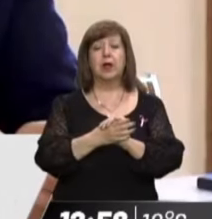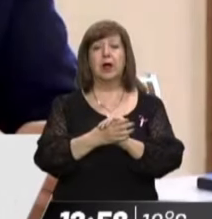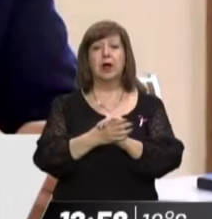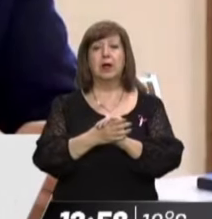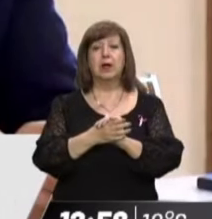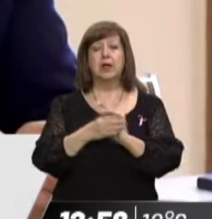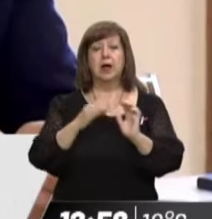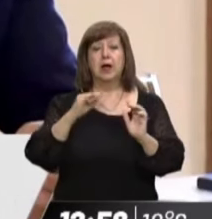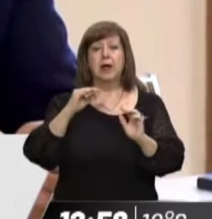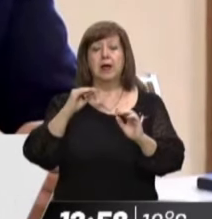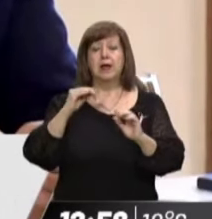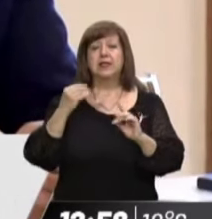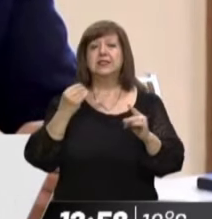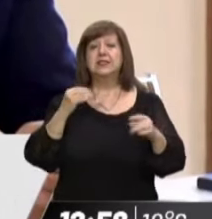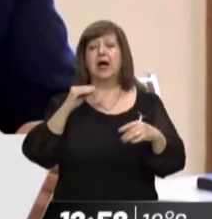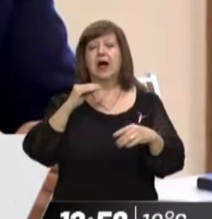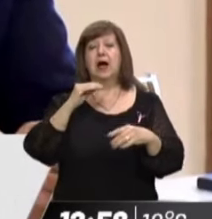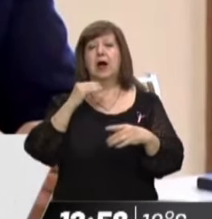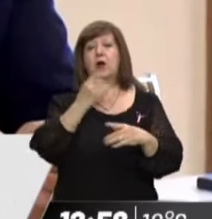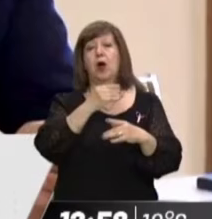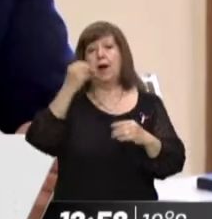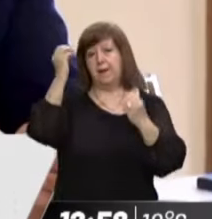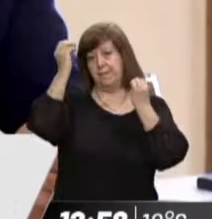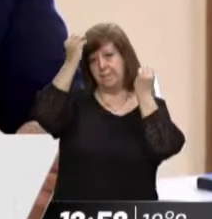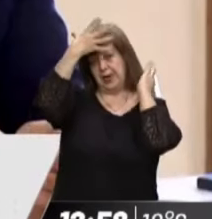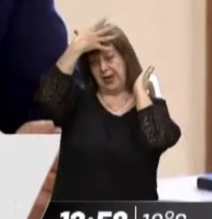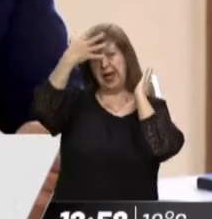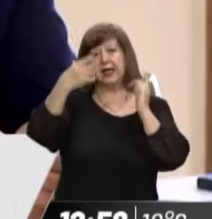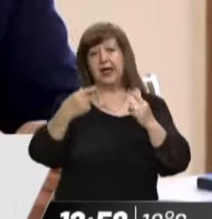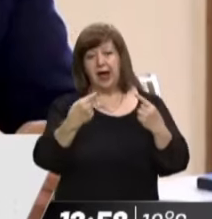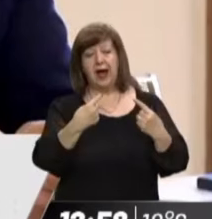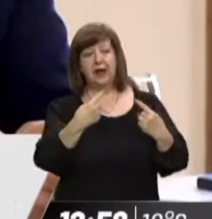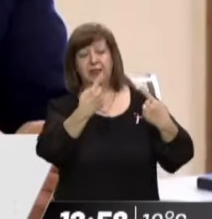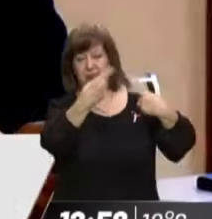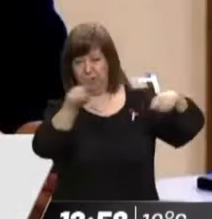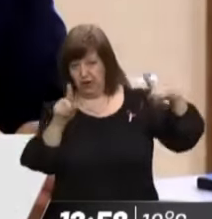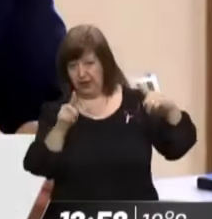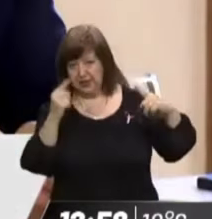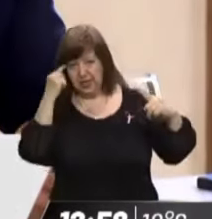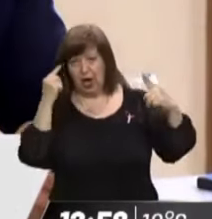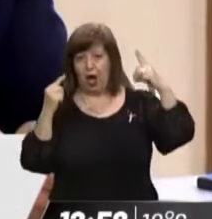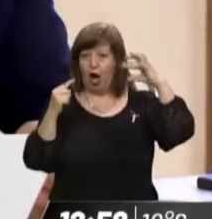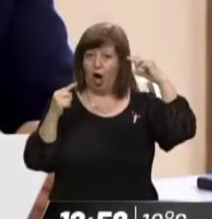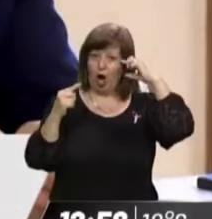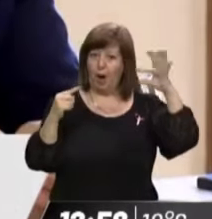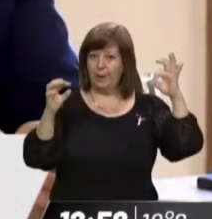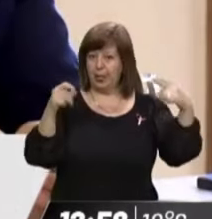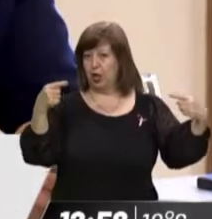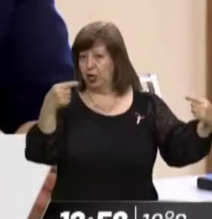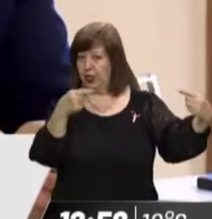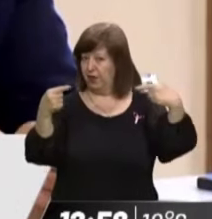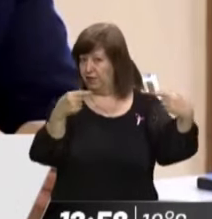Con Javier Milei tenemos diferencias, por eso hemos competido, no las